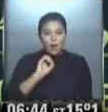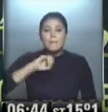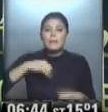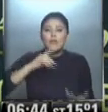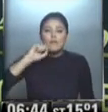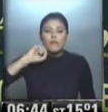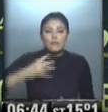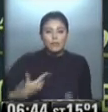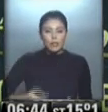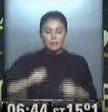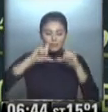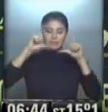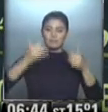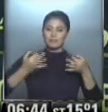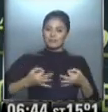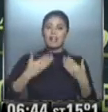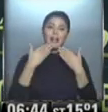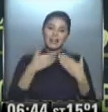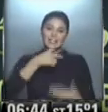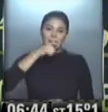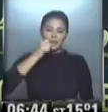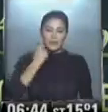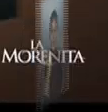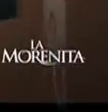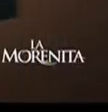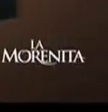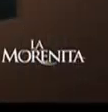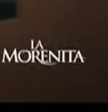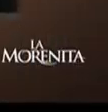mejor forma de despertarse es con un café intenso.